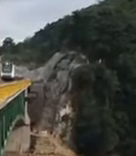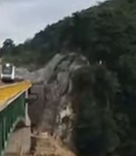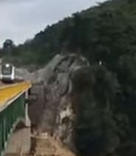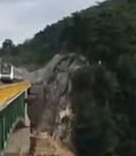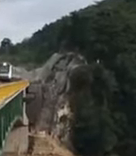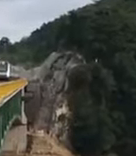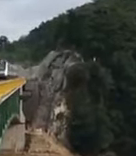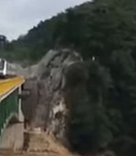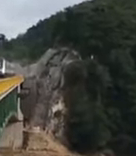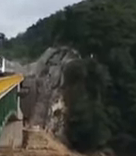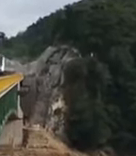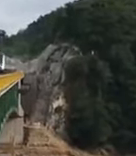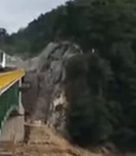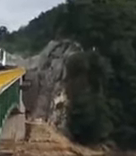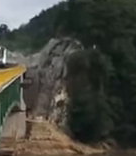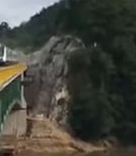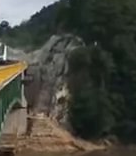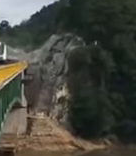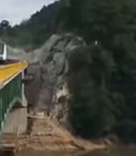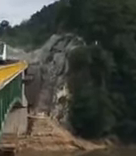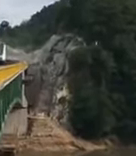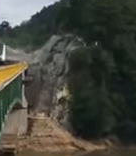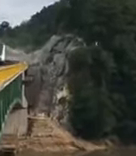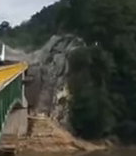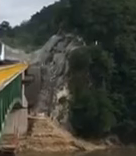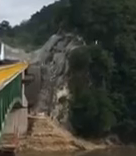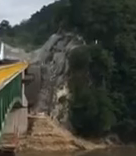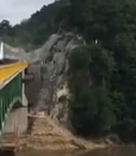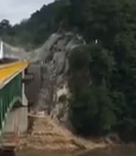tiene los barrotes de amarillo, y ahí viene el tren.